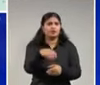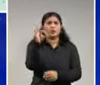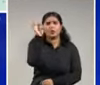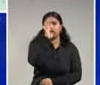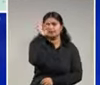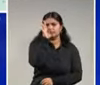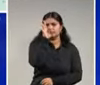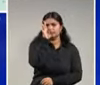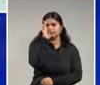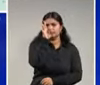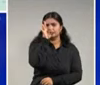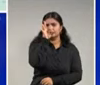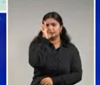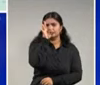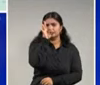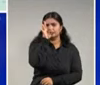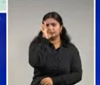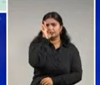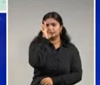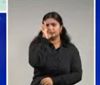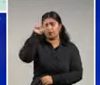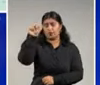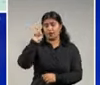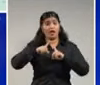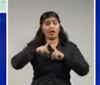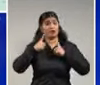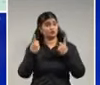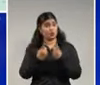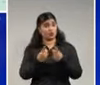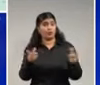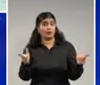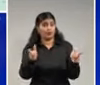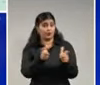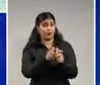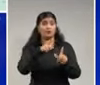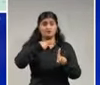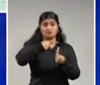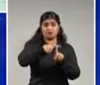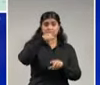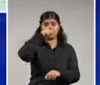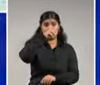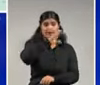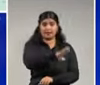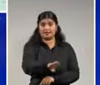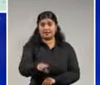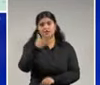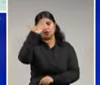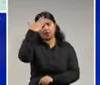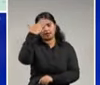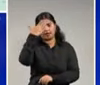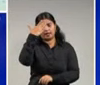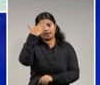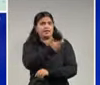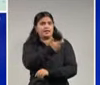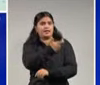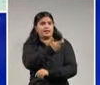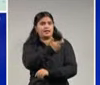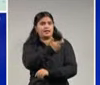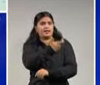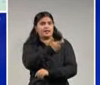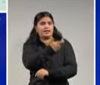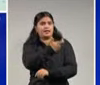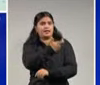vacunación fundamentalmente, porque esto es aún con el curso escolar y todas las